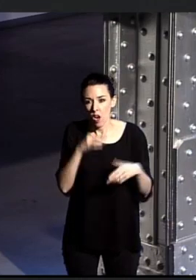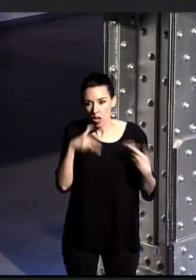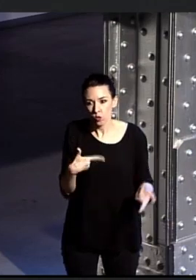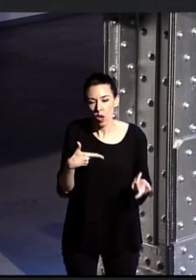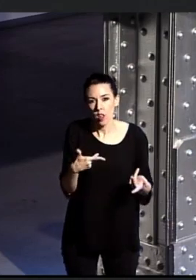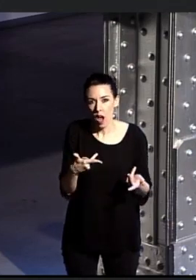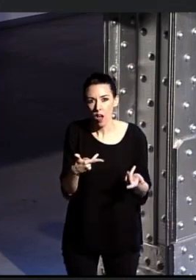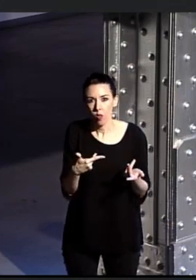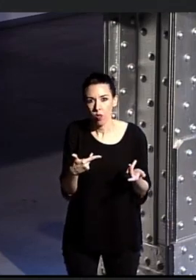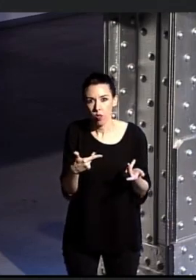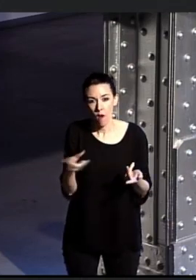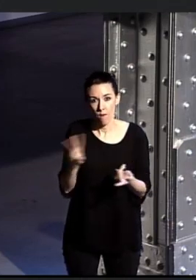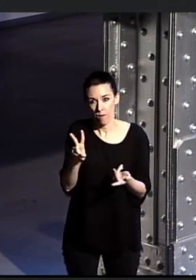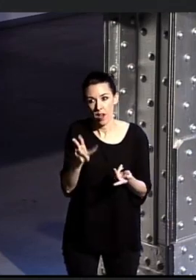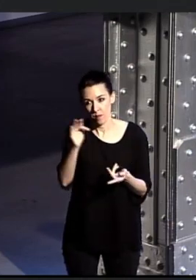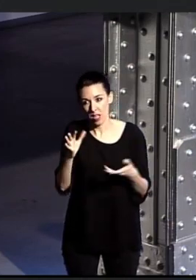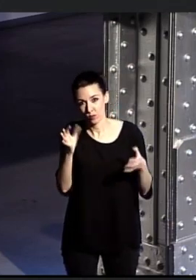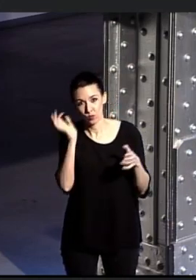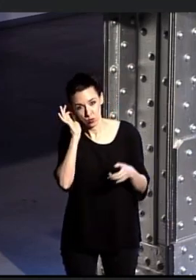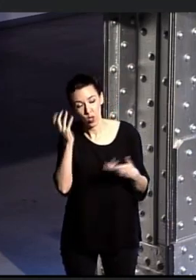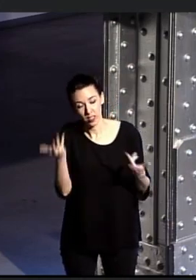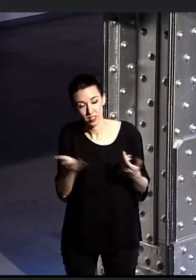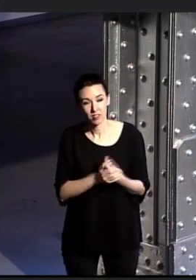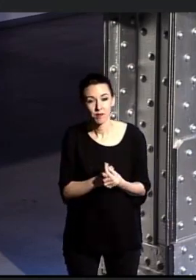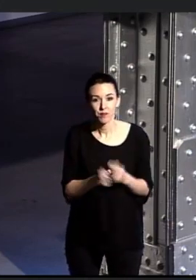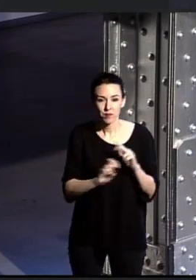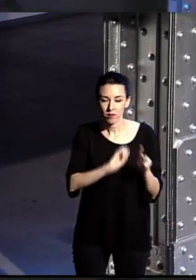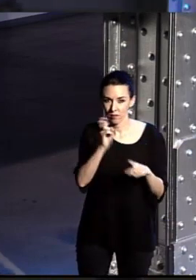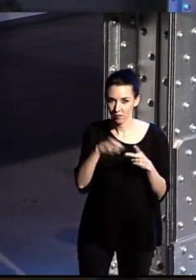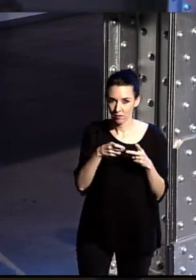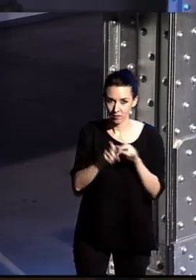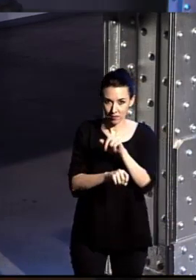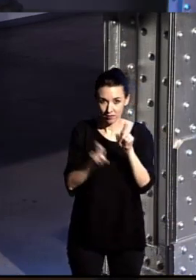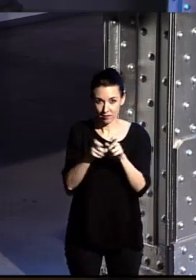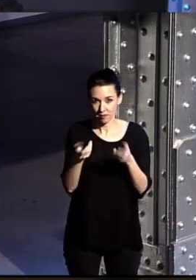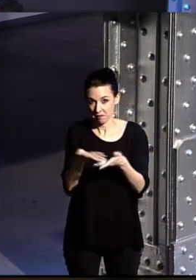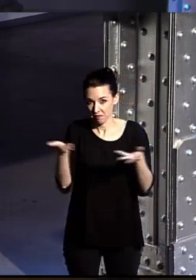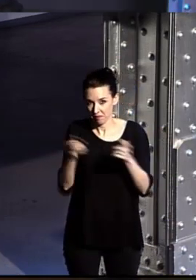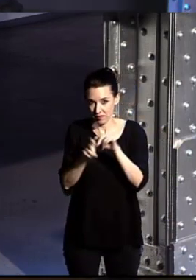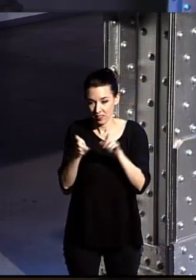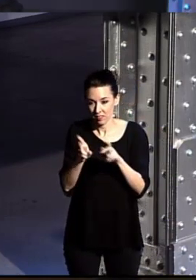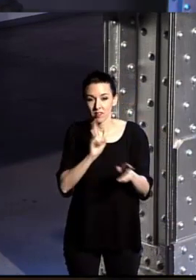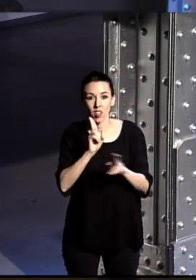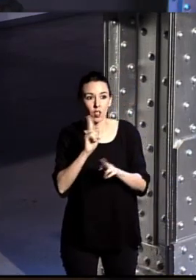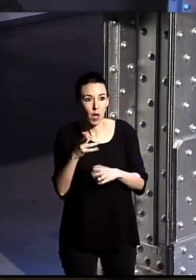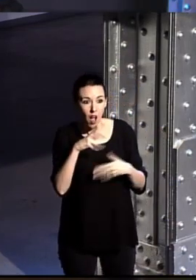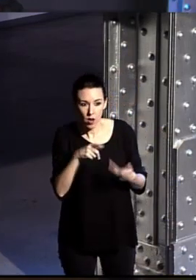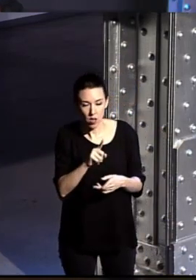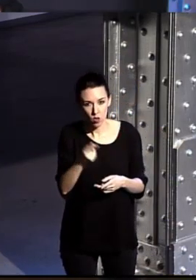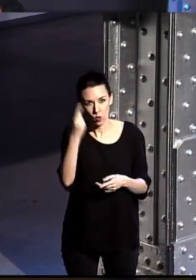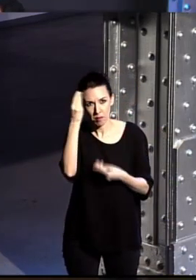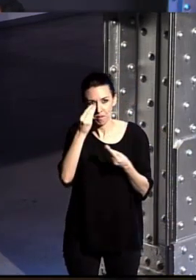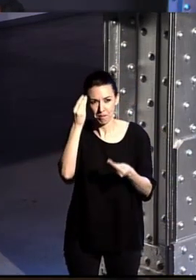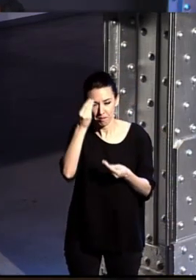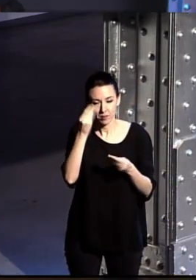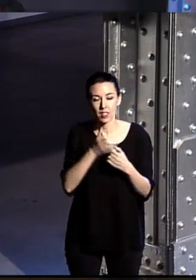a colación de Verne y las mujeres. Pues... tengo otra pregunta que la dejo aquí en el aire, no hace falta que la contestéis ahora mismo si no